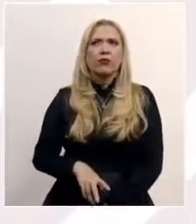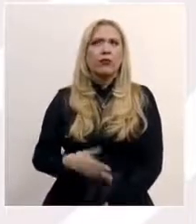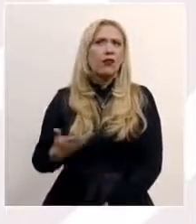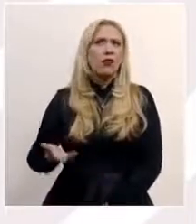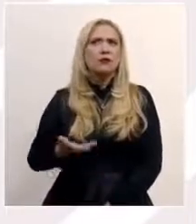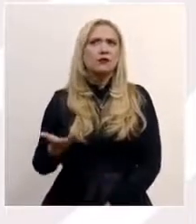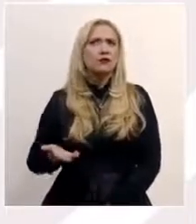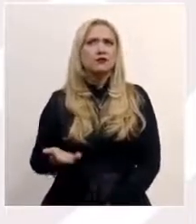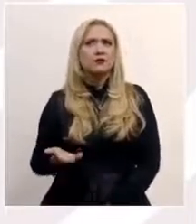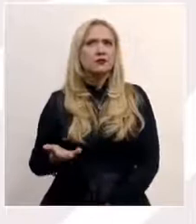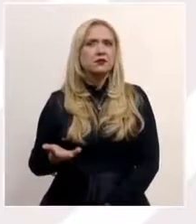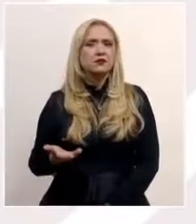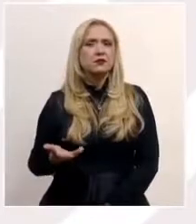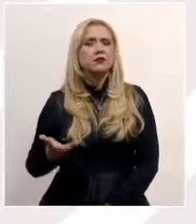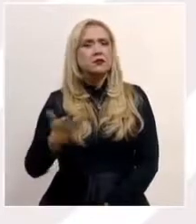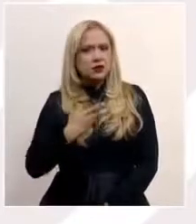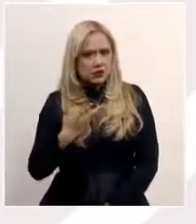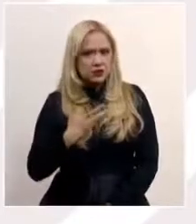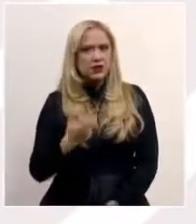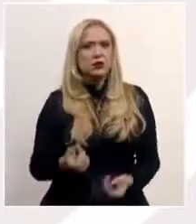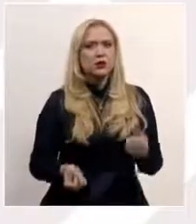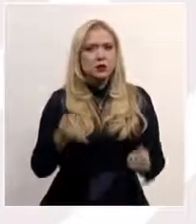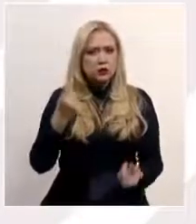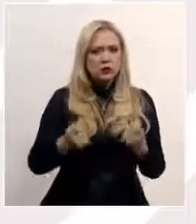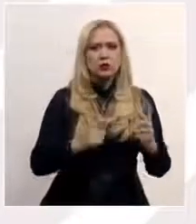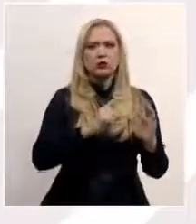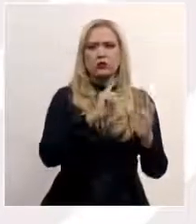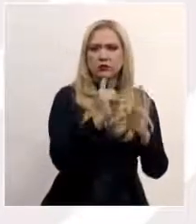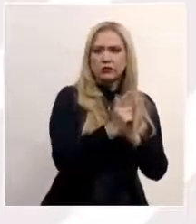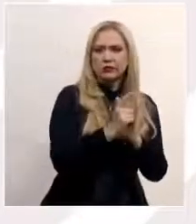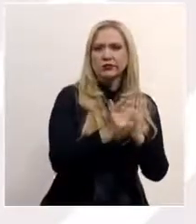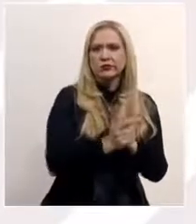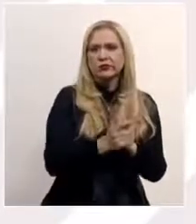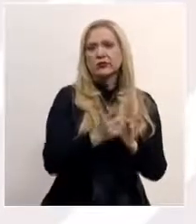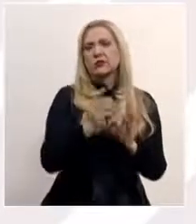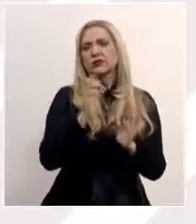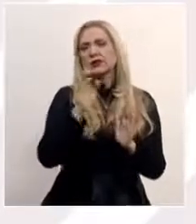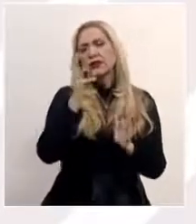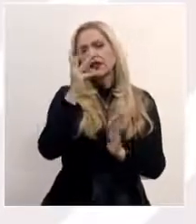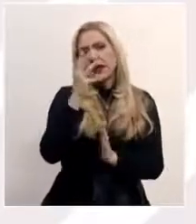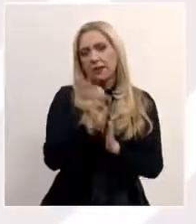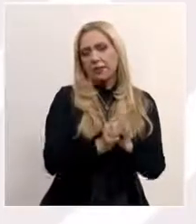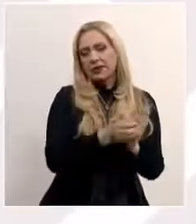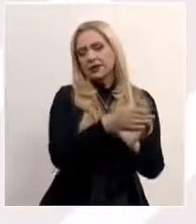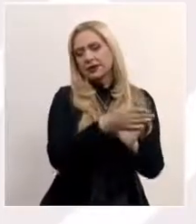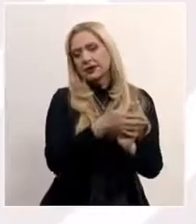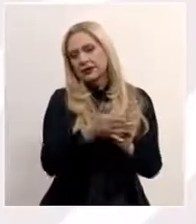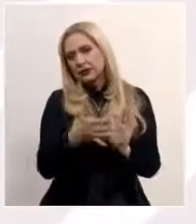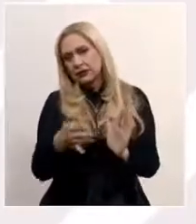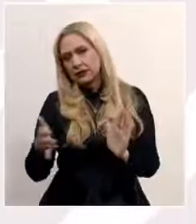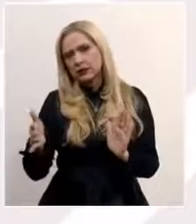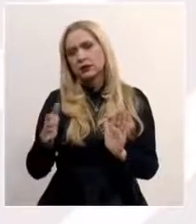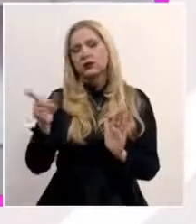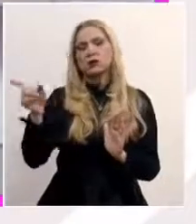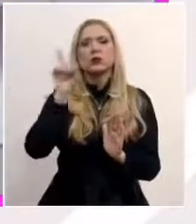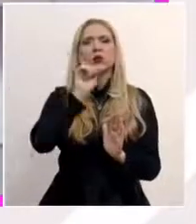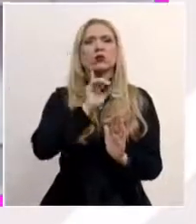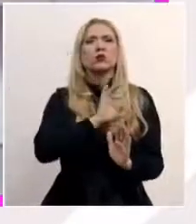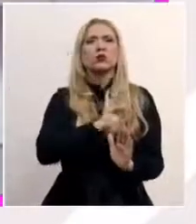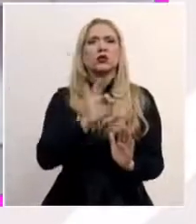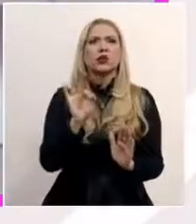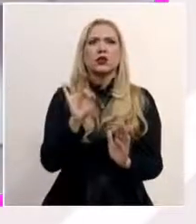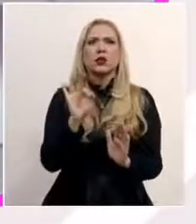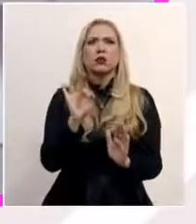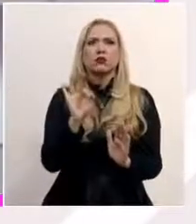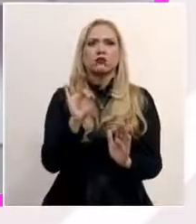si bien se contemplan algunos supuestos en los últimos 3 meses, algunas cuestiones en las que la mujer podría de todos modos